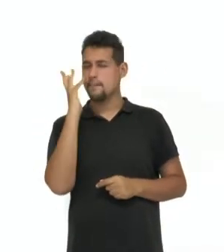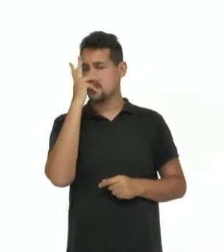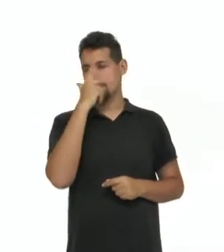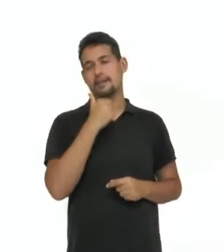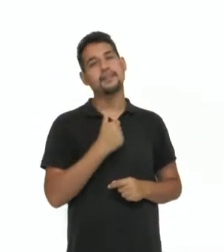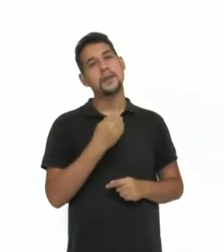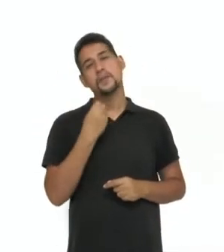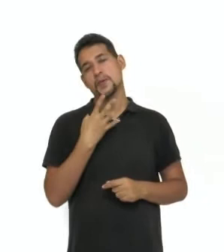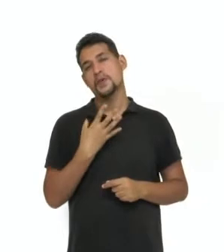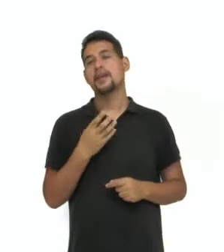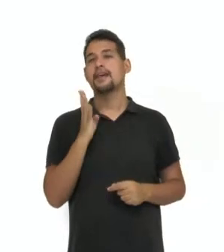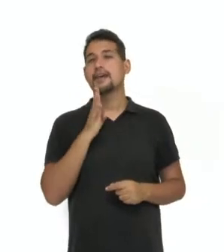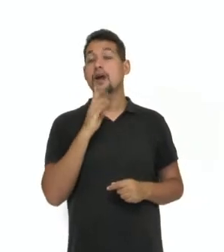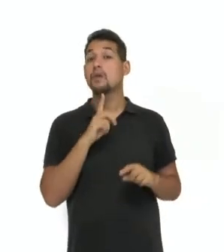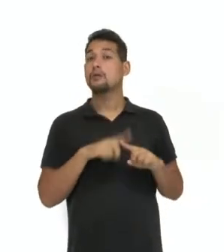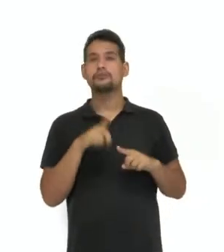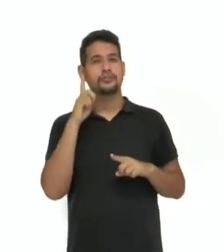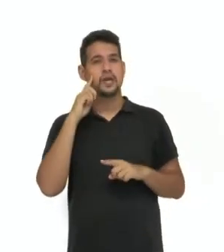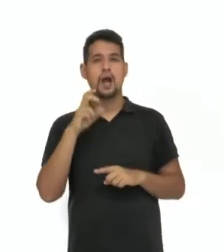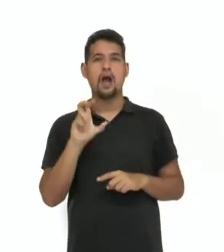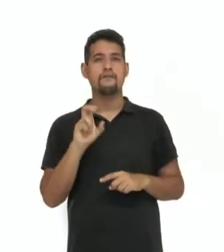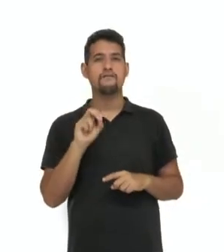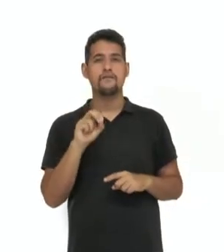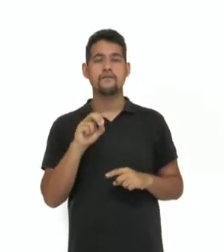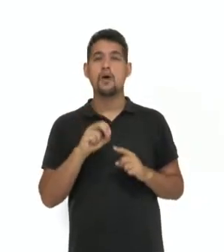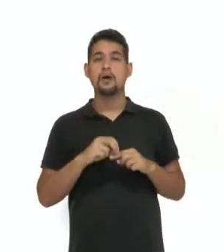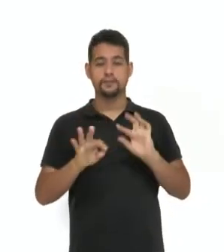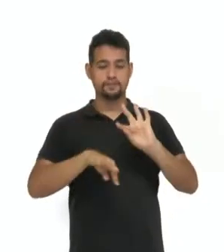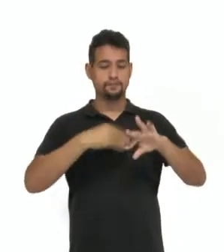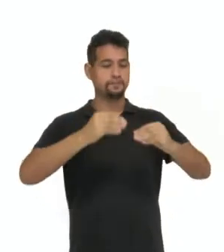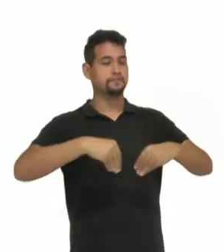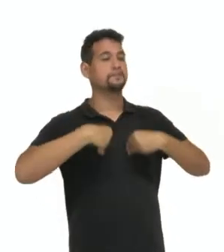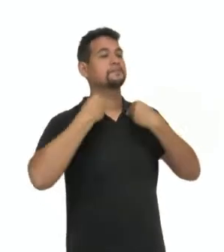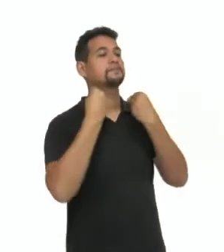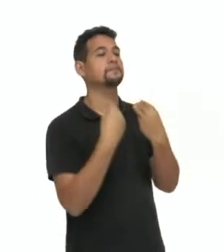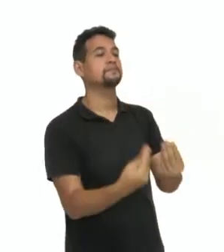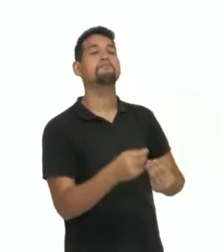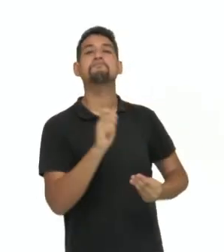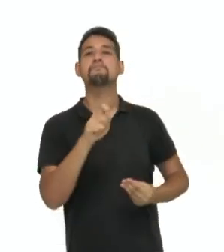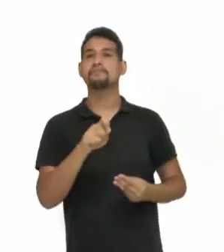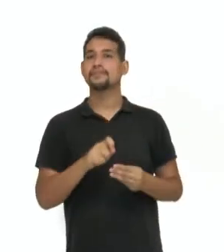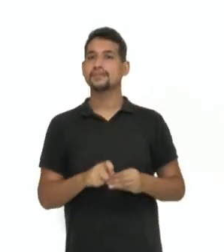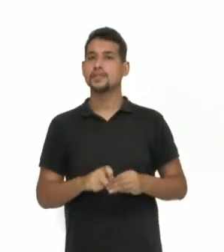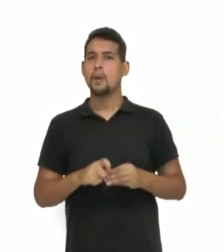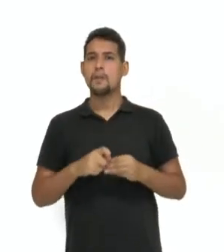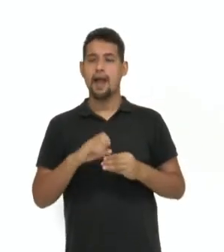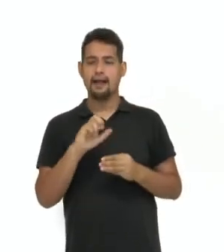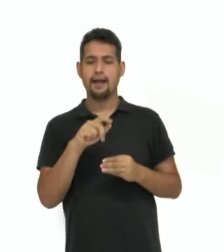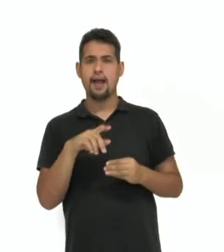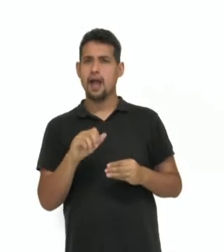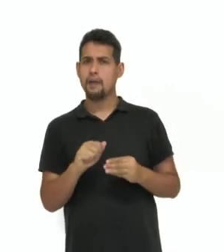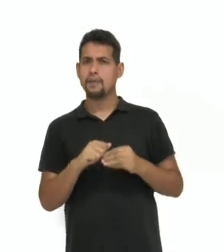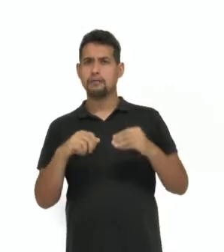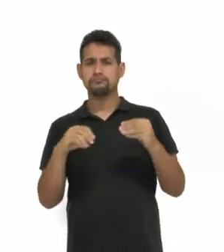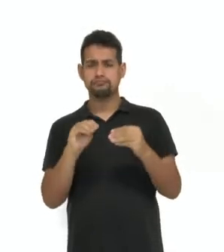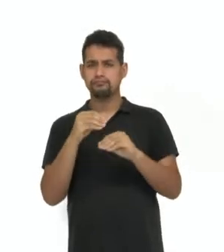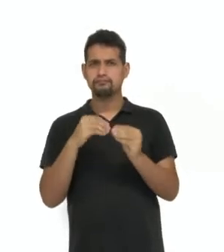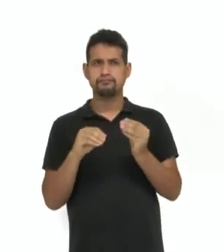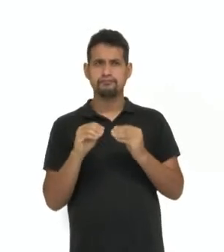bonita. Un día su abuela le regaló una caperuza de